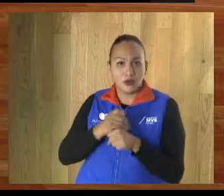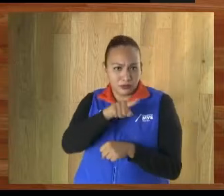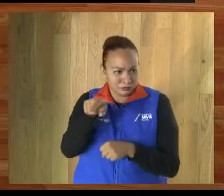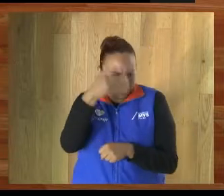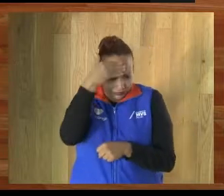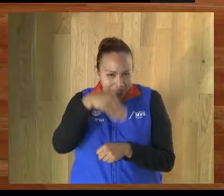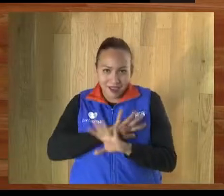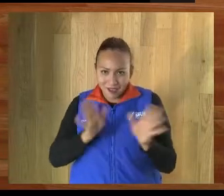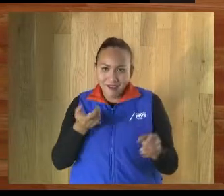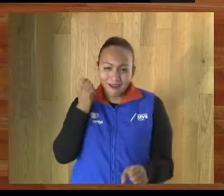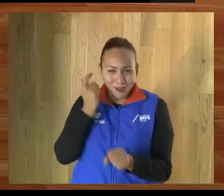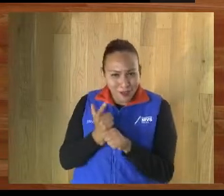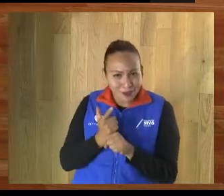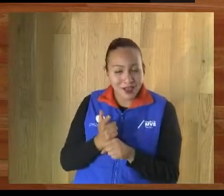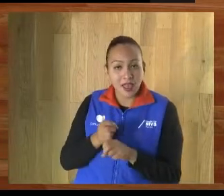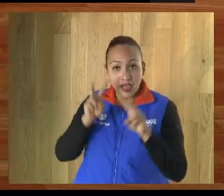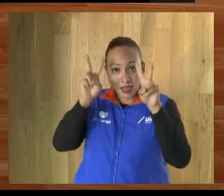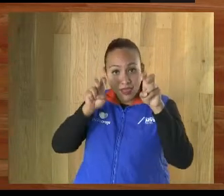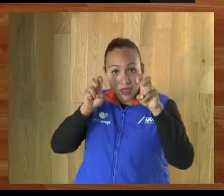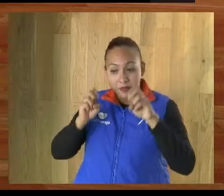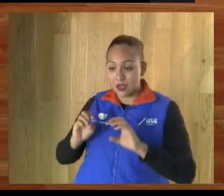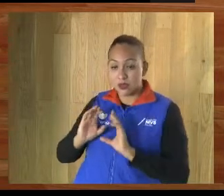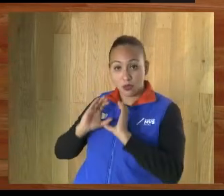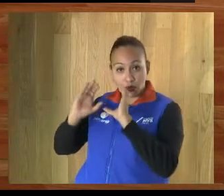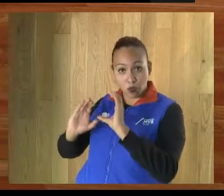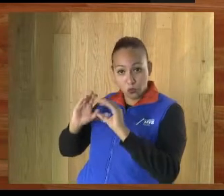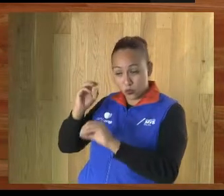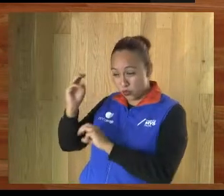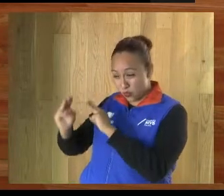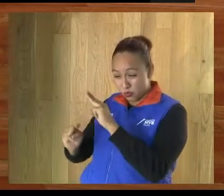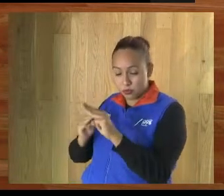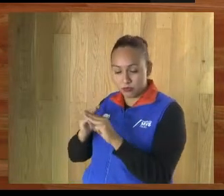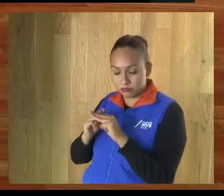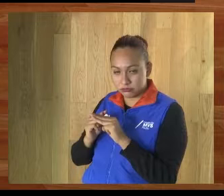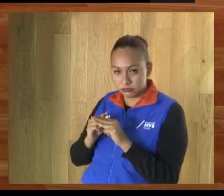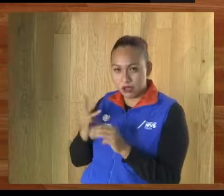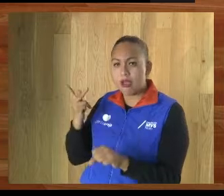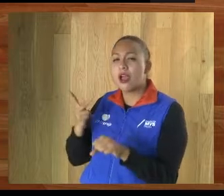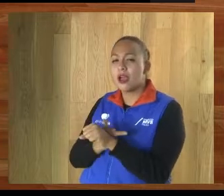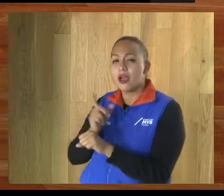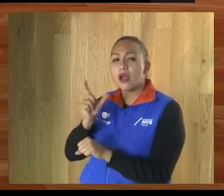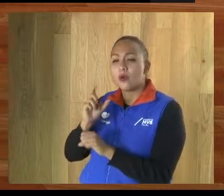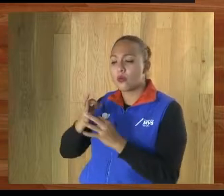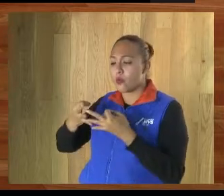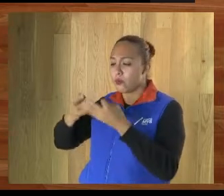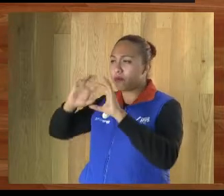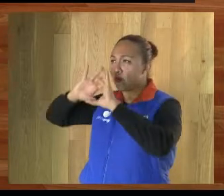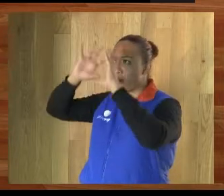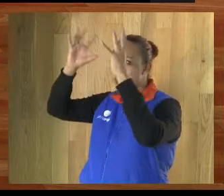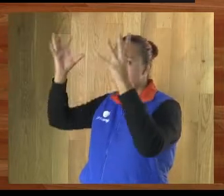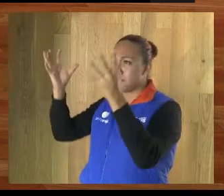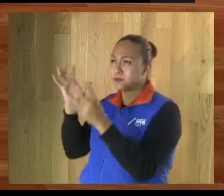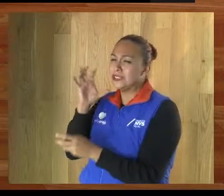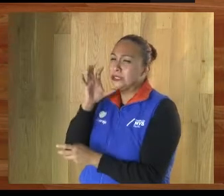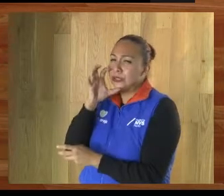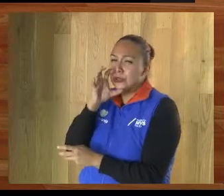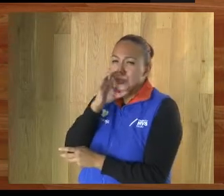ambientales derivados de las crisis por el cambio climático, el calentamiento global, están